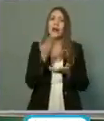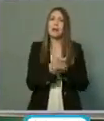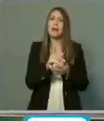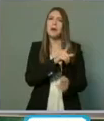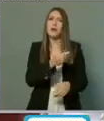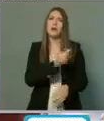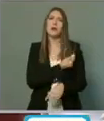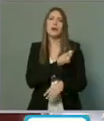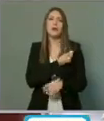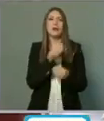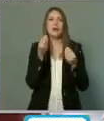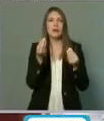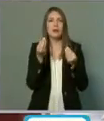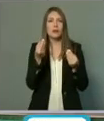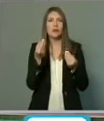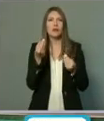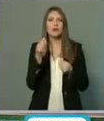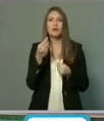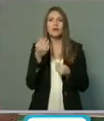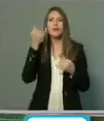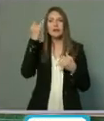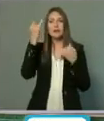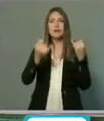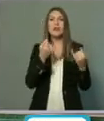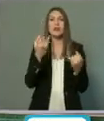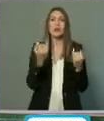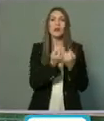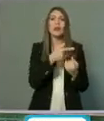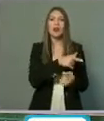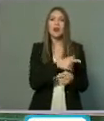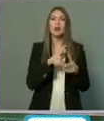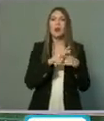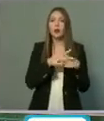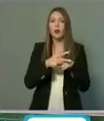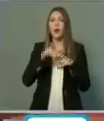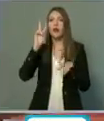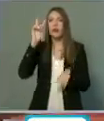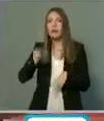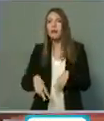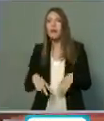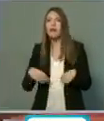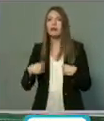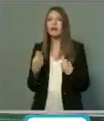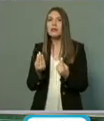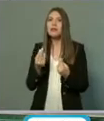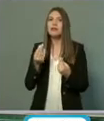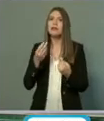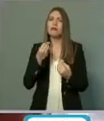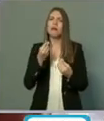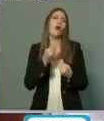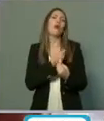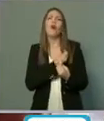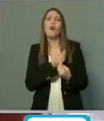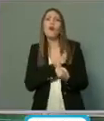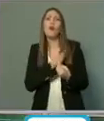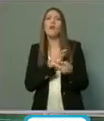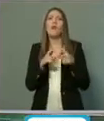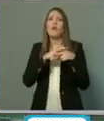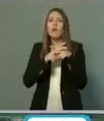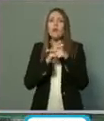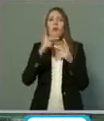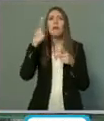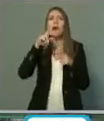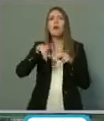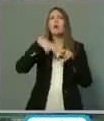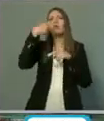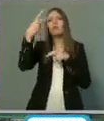Que imagino que también la resistencia que tenían ustedes o que tienen los luchadores es muy importante para aguantar todos esos brincos, esos saltos, que es